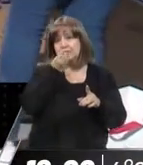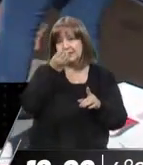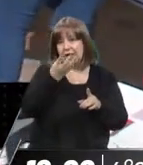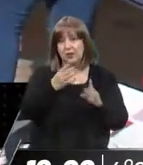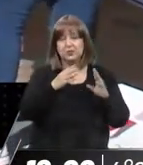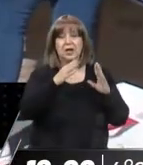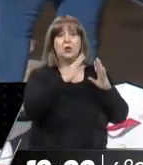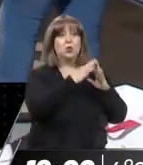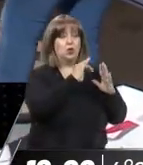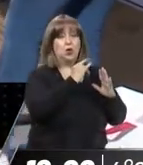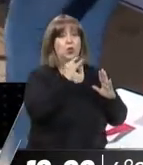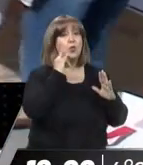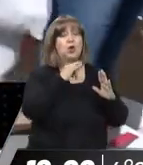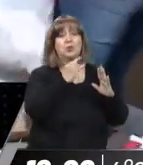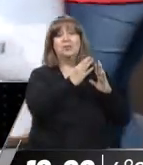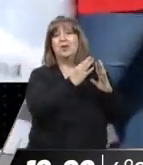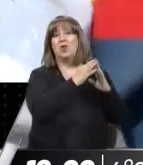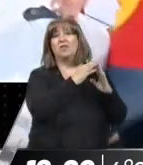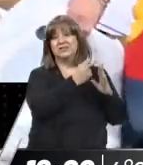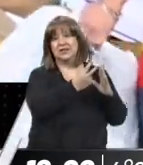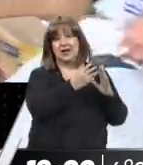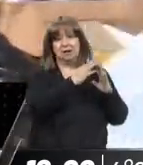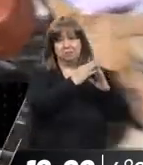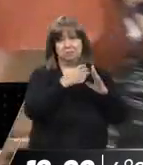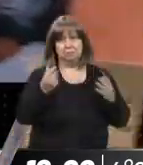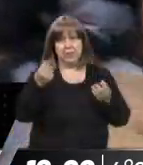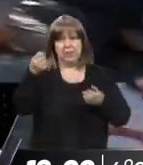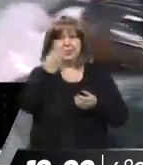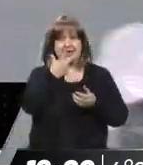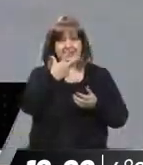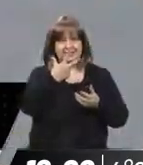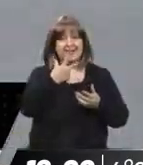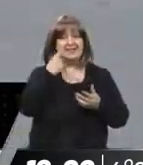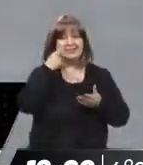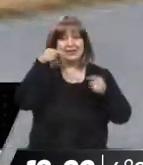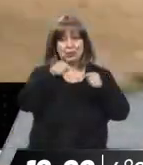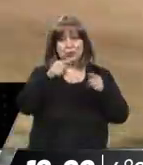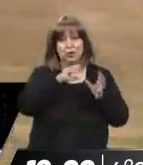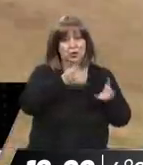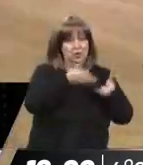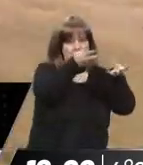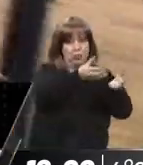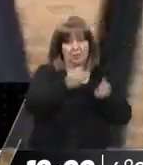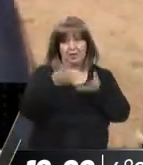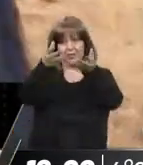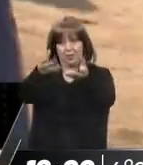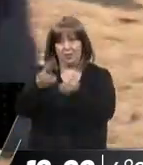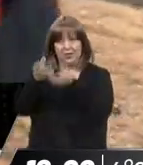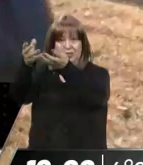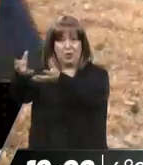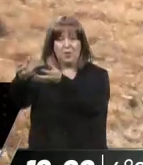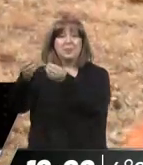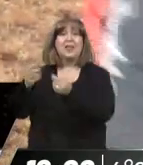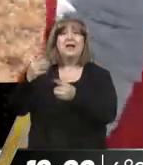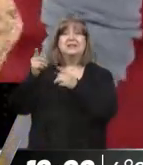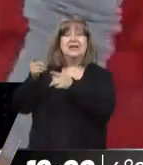esta entrega tenemos la suerte de contar con la Reina y Virreina Nacional de la Vendimia, acá con nosotros, para acompañarnos, ya que ellas son de esos departamentos,